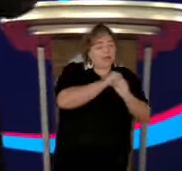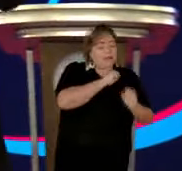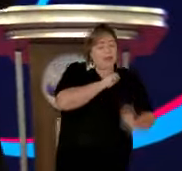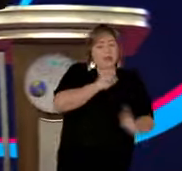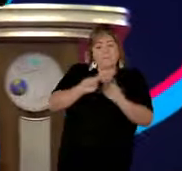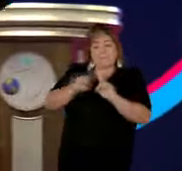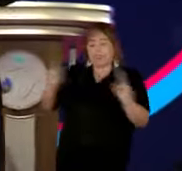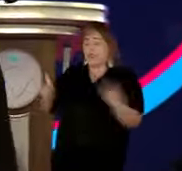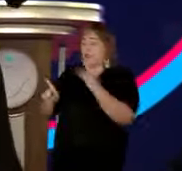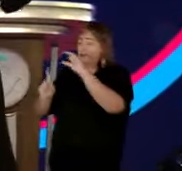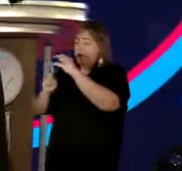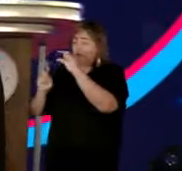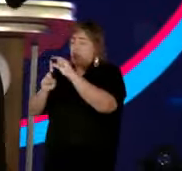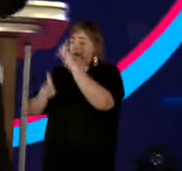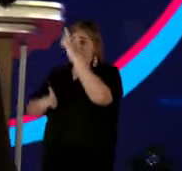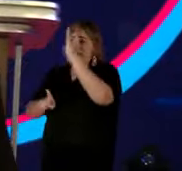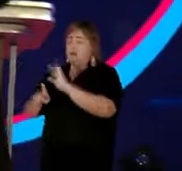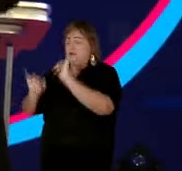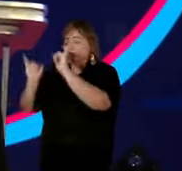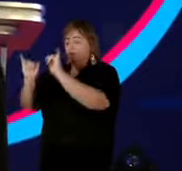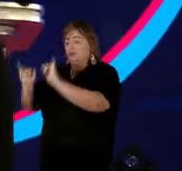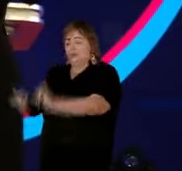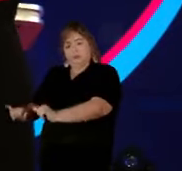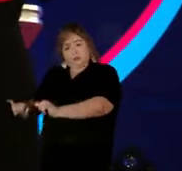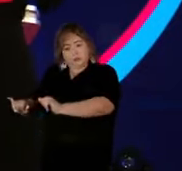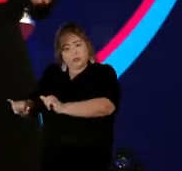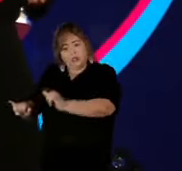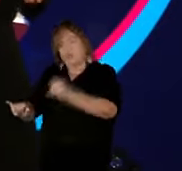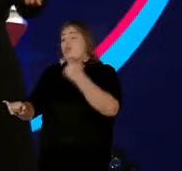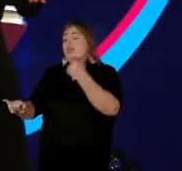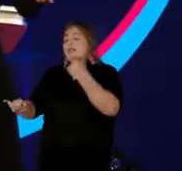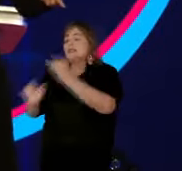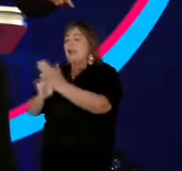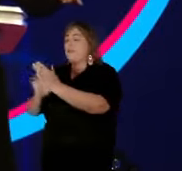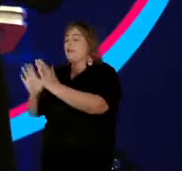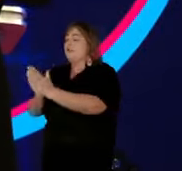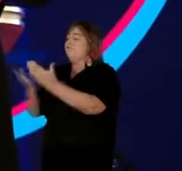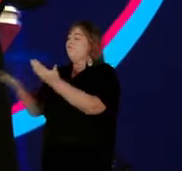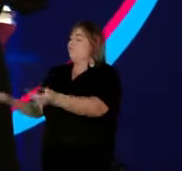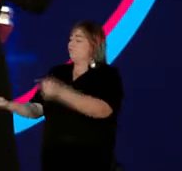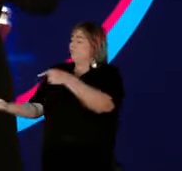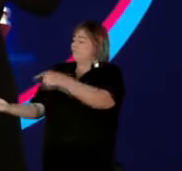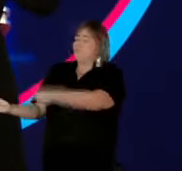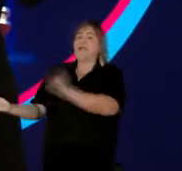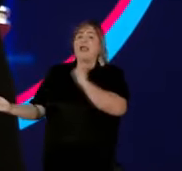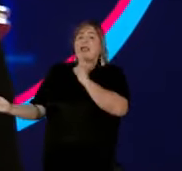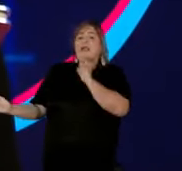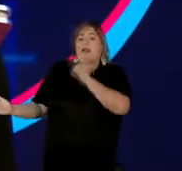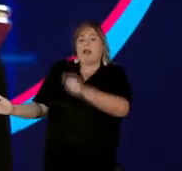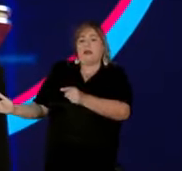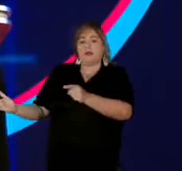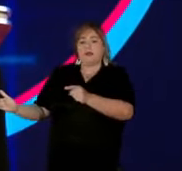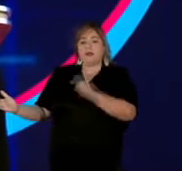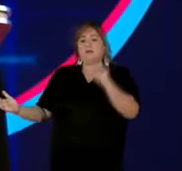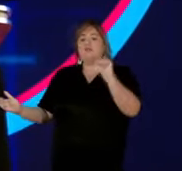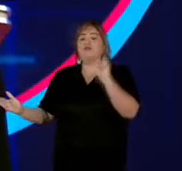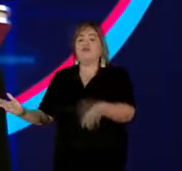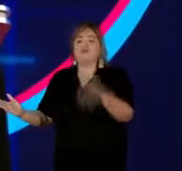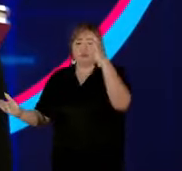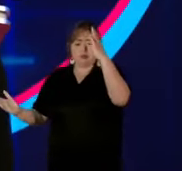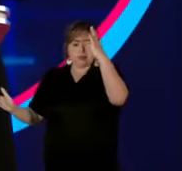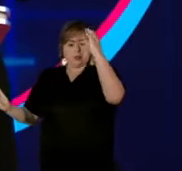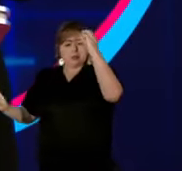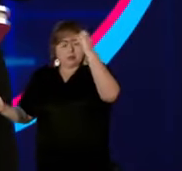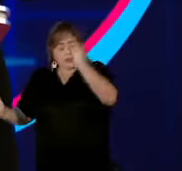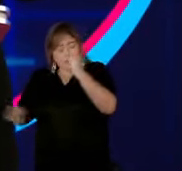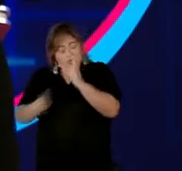pero la palabra de Dios permanece para siempre, y si lo dice la Biblia, es lo que es. Aleluya, así que agájate de eso bien.